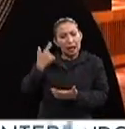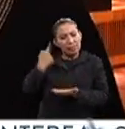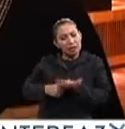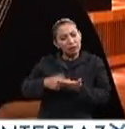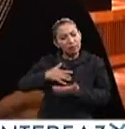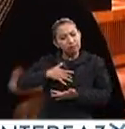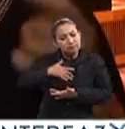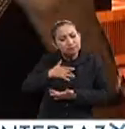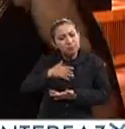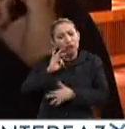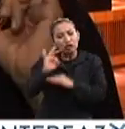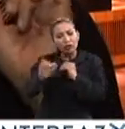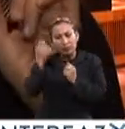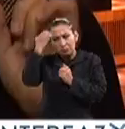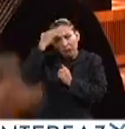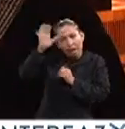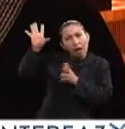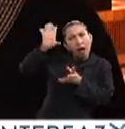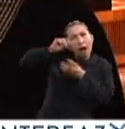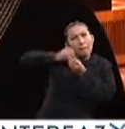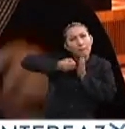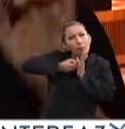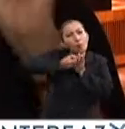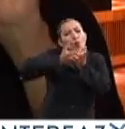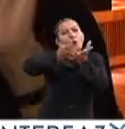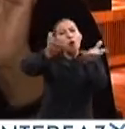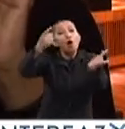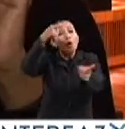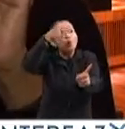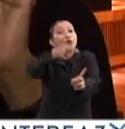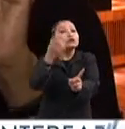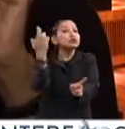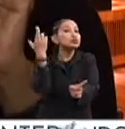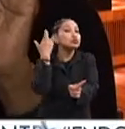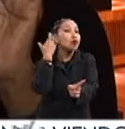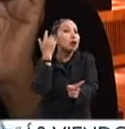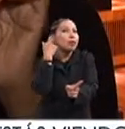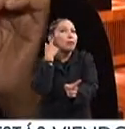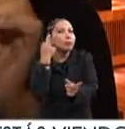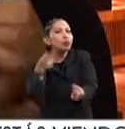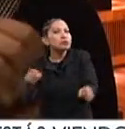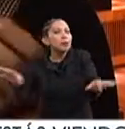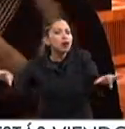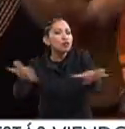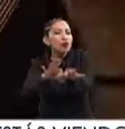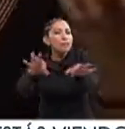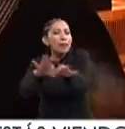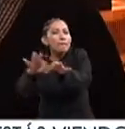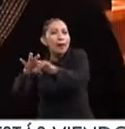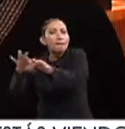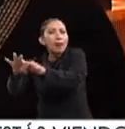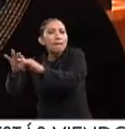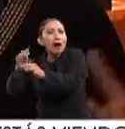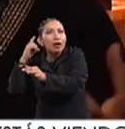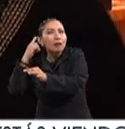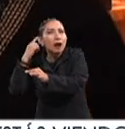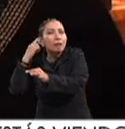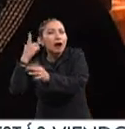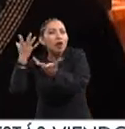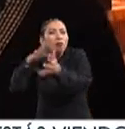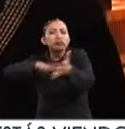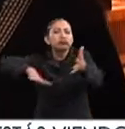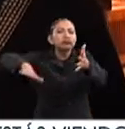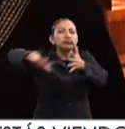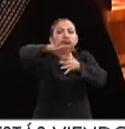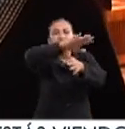sentimientos y vienen todas las experiencias reflejadas en un solo sonido, pero sumados todos los sonidos, pues es como tener un